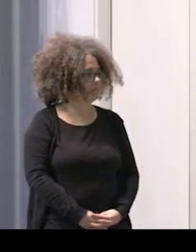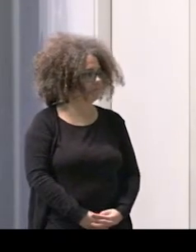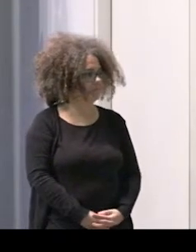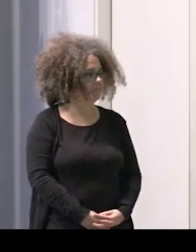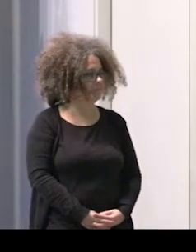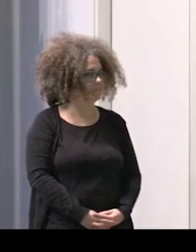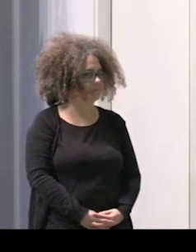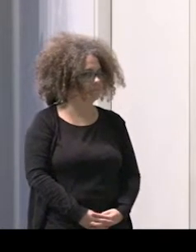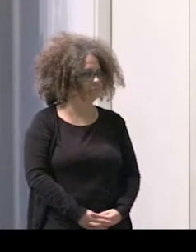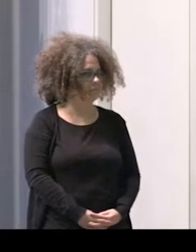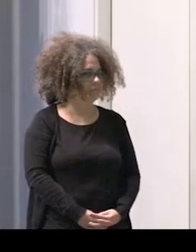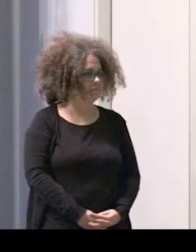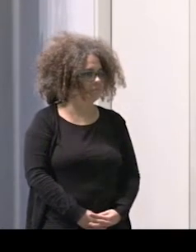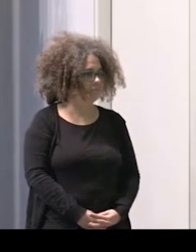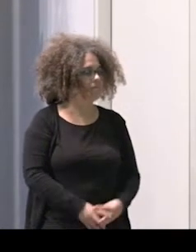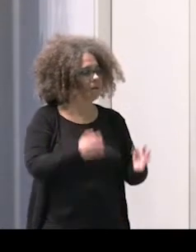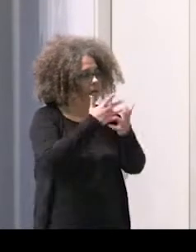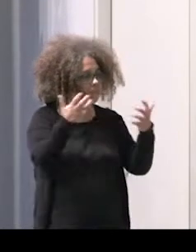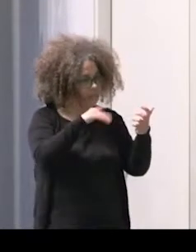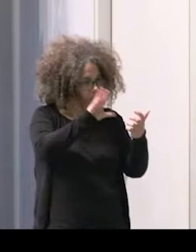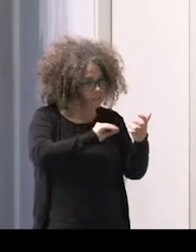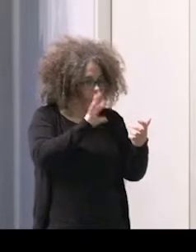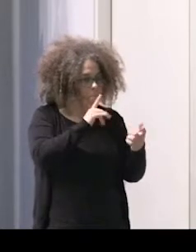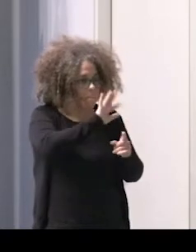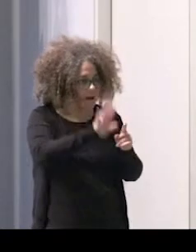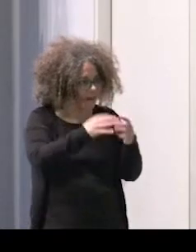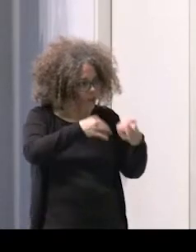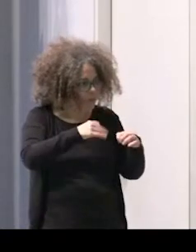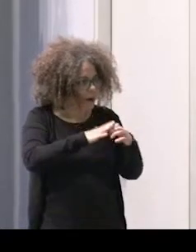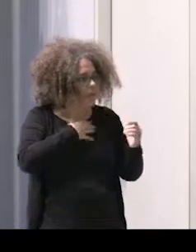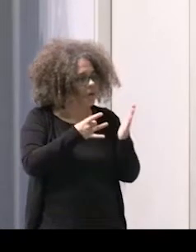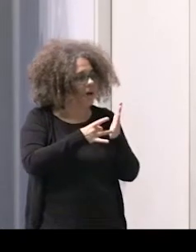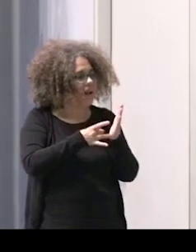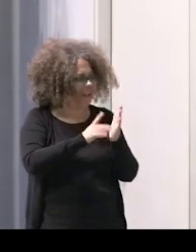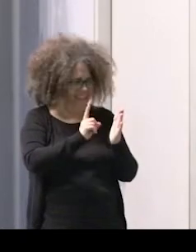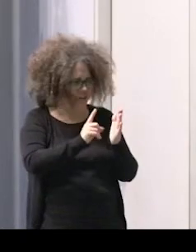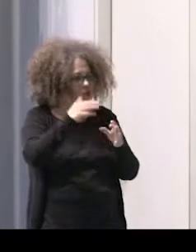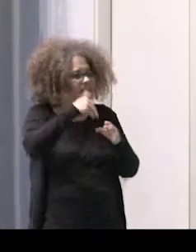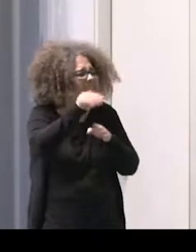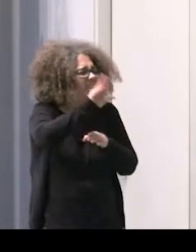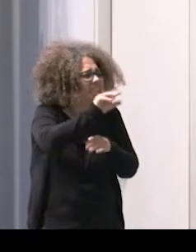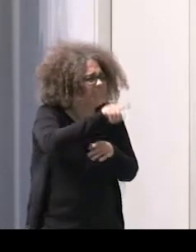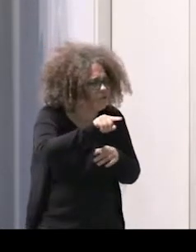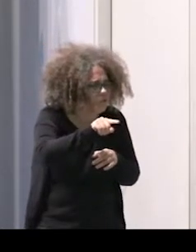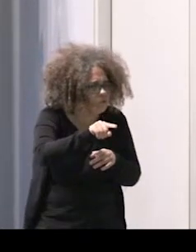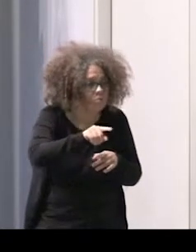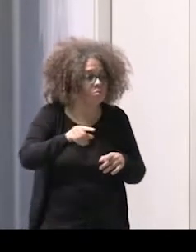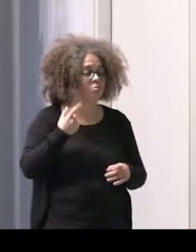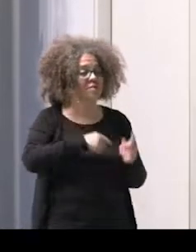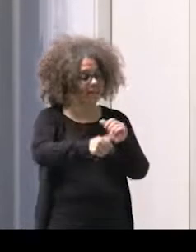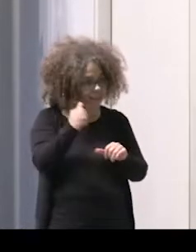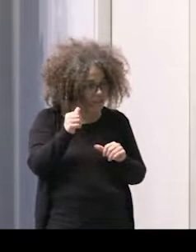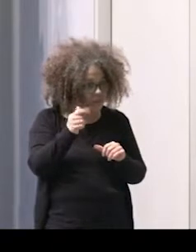¿Ven la diferencia, no? La frase se entiende, parece que suena muy mal, pero olvídense de la calidad. Lo que importa es si se entiende la frase. Bueno, pues eso